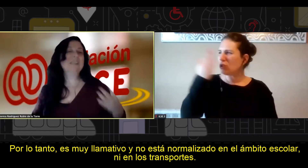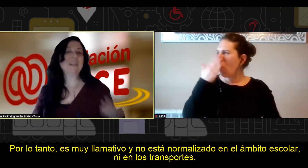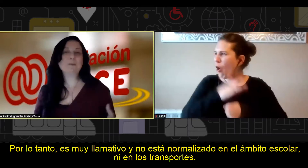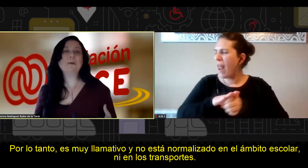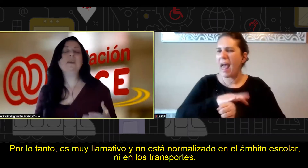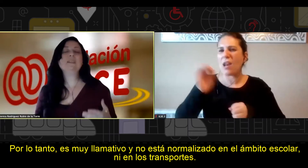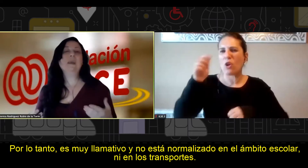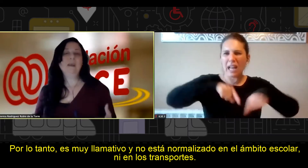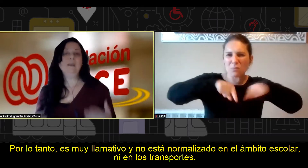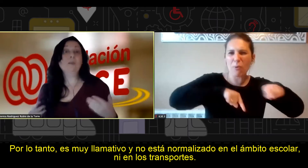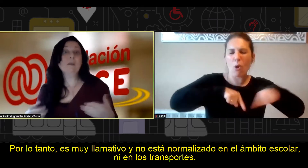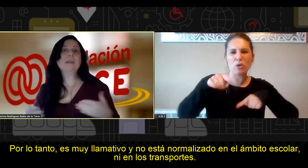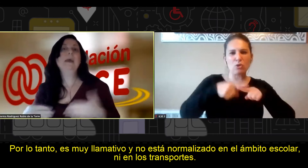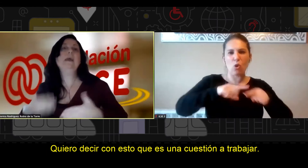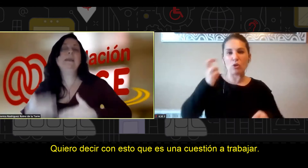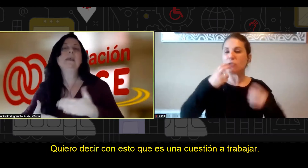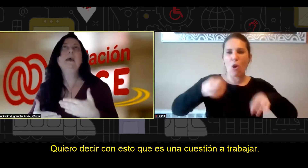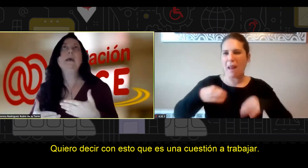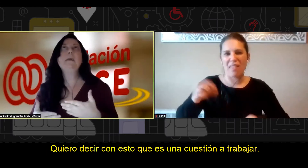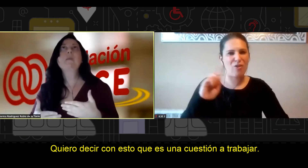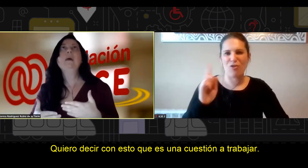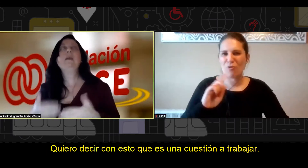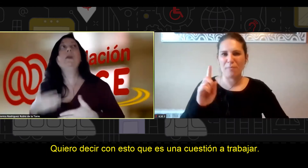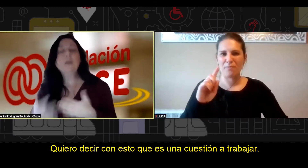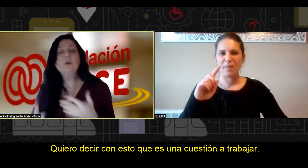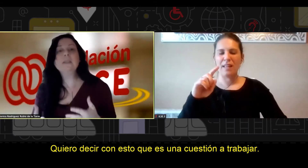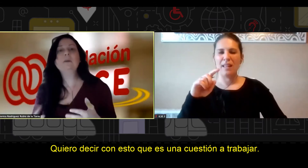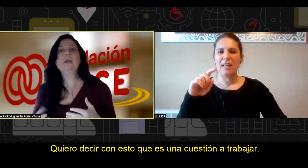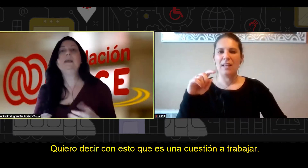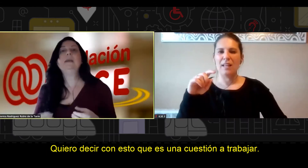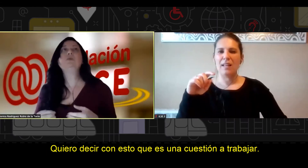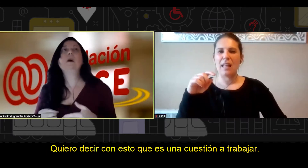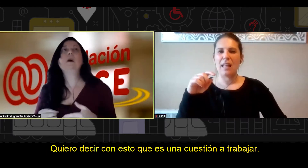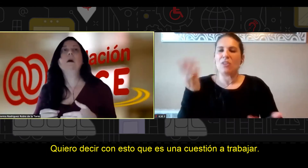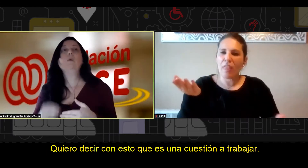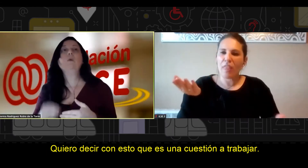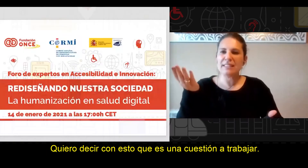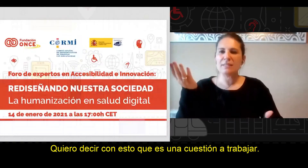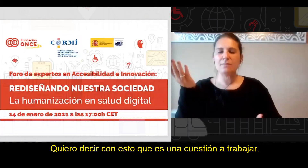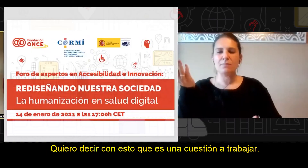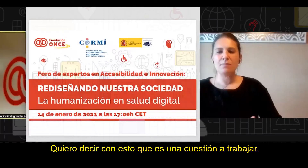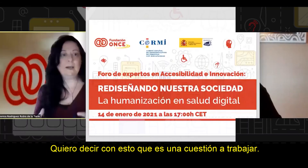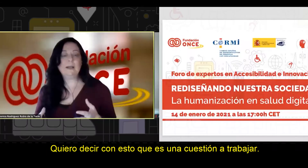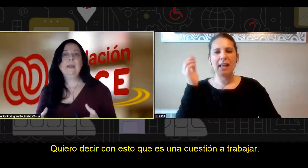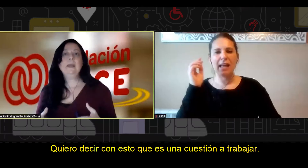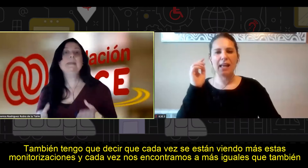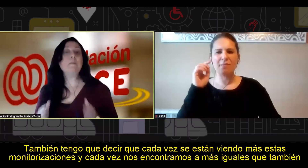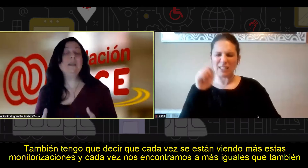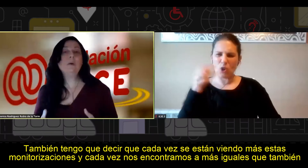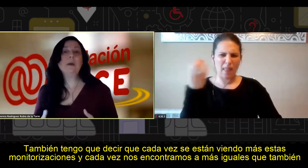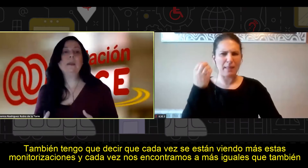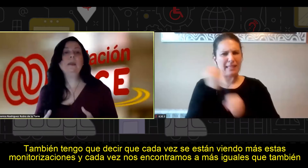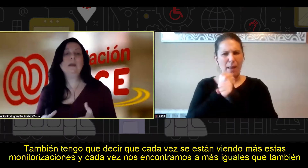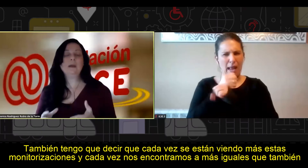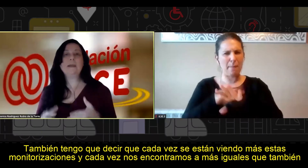los transportes. Entonces, quiere decir con esto que es una cuestión a trabajar. También tengo